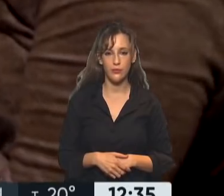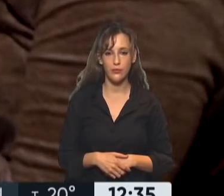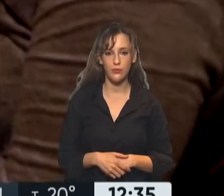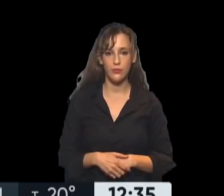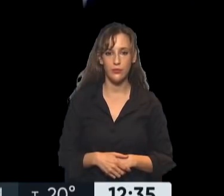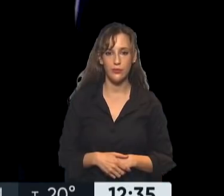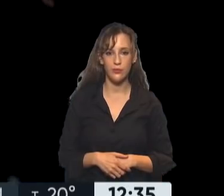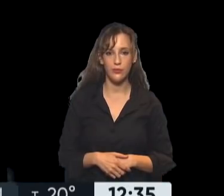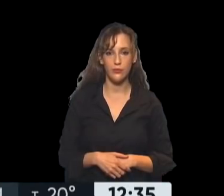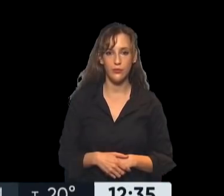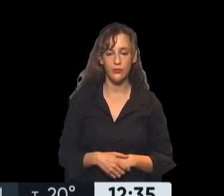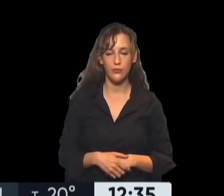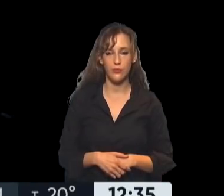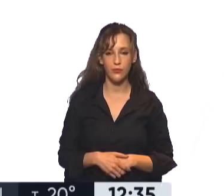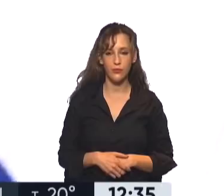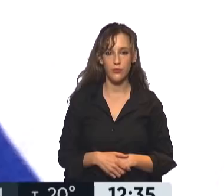Emmanuel Macron.